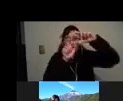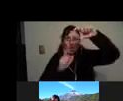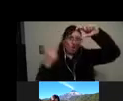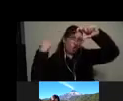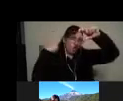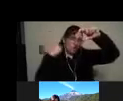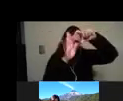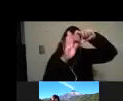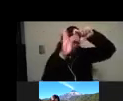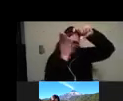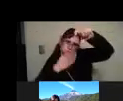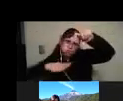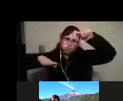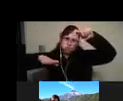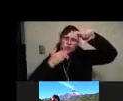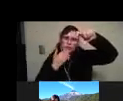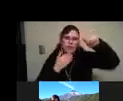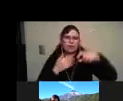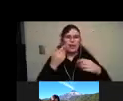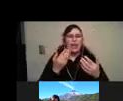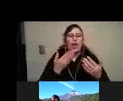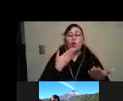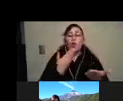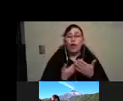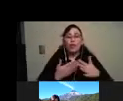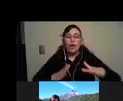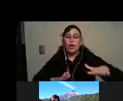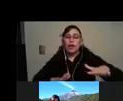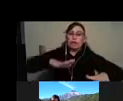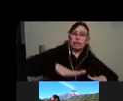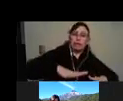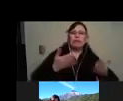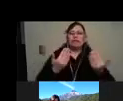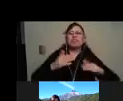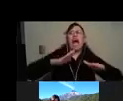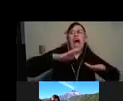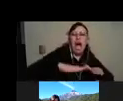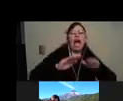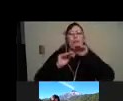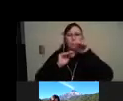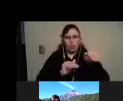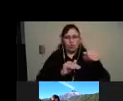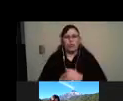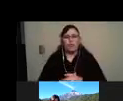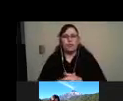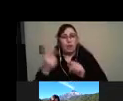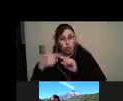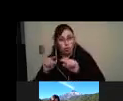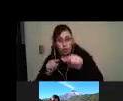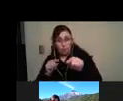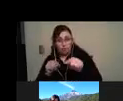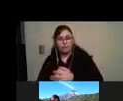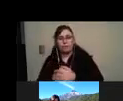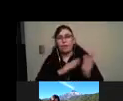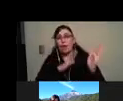necesita un apoyo de una extremidad superior para poder realizarlo. Y en tanto que esta imagen que está acá, un poco más a